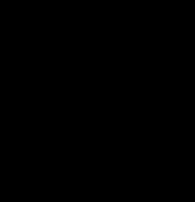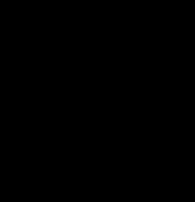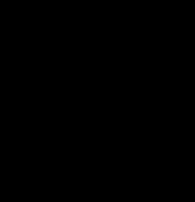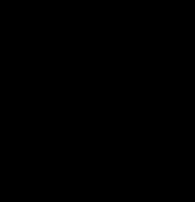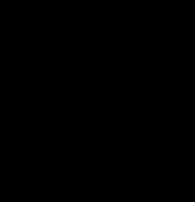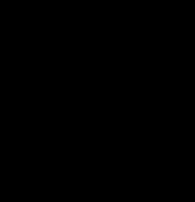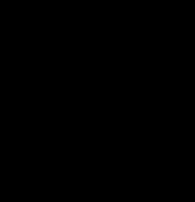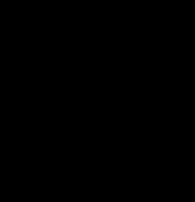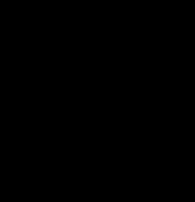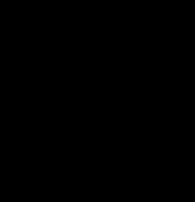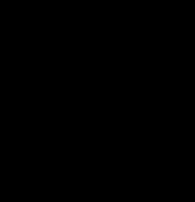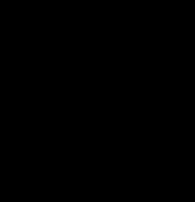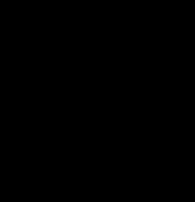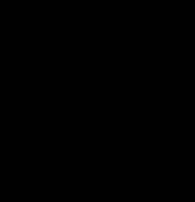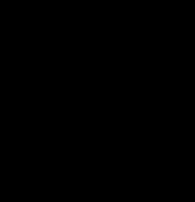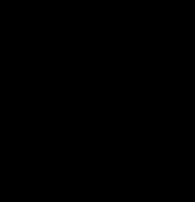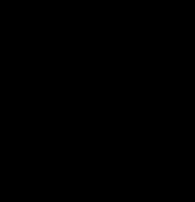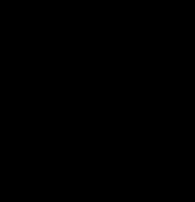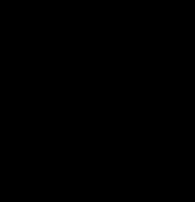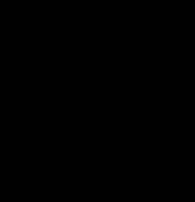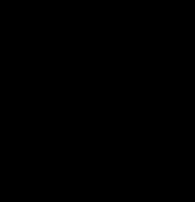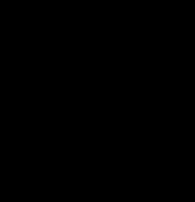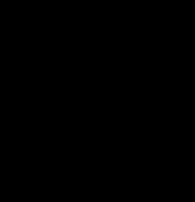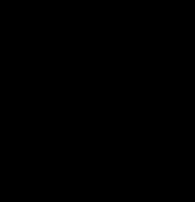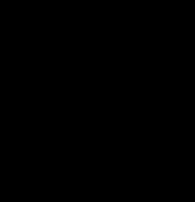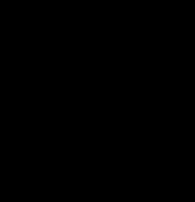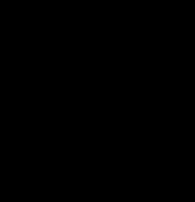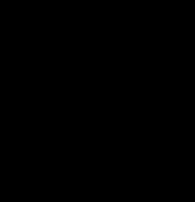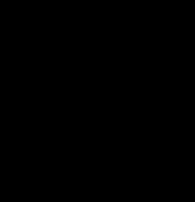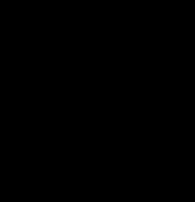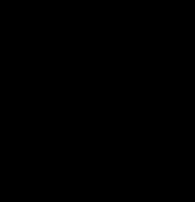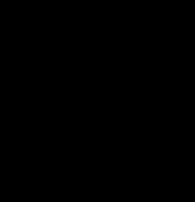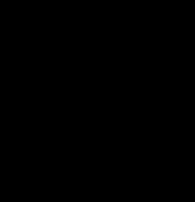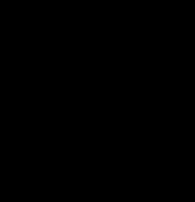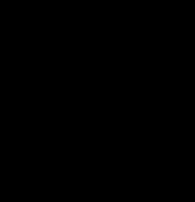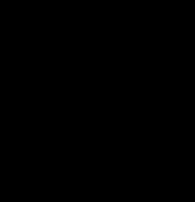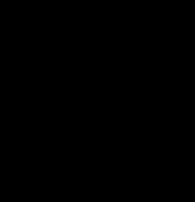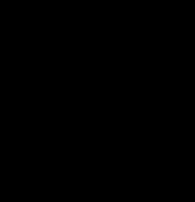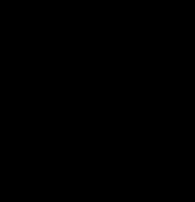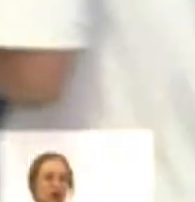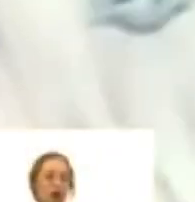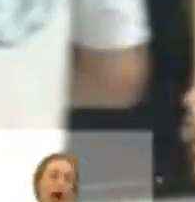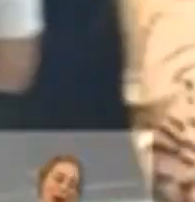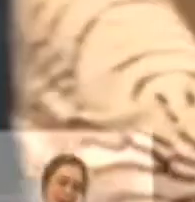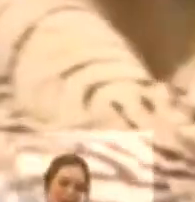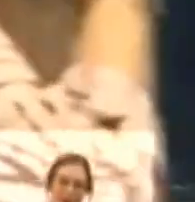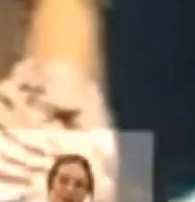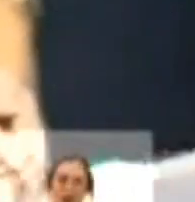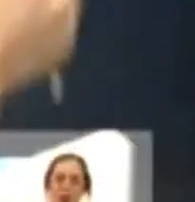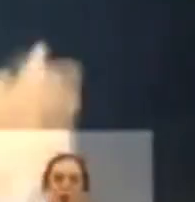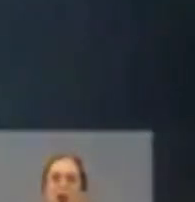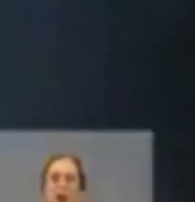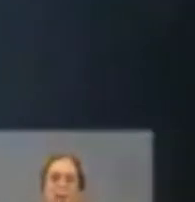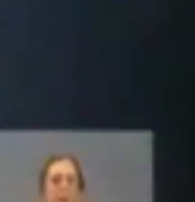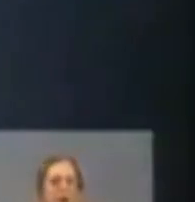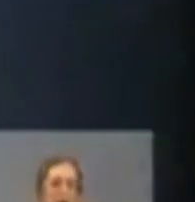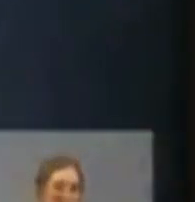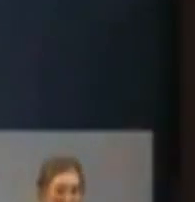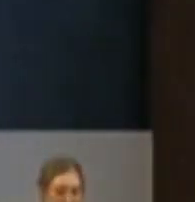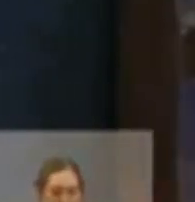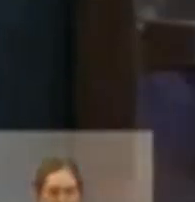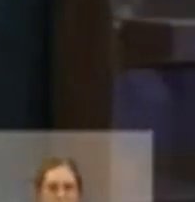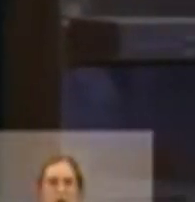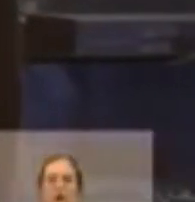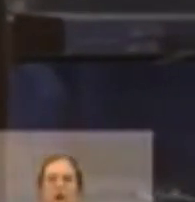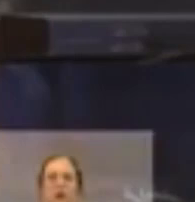Y va a salir, ¿eh? Por supuesto. Claro, gracias, Jimé. Chao, Jimé. Chao, hasta luego. Gracias, Carlos, si me dan unos segundos. Sí, claro.